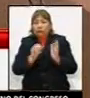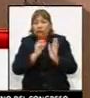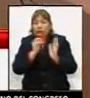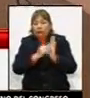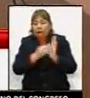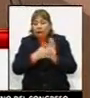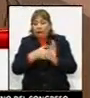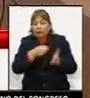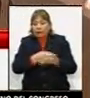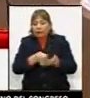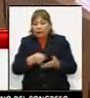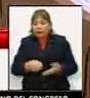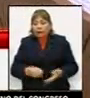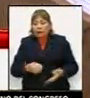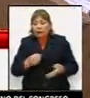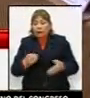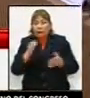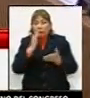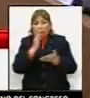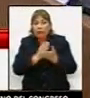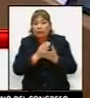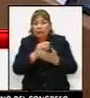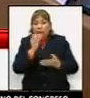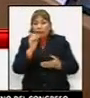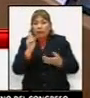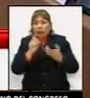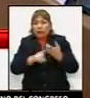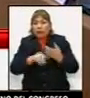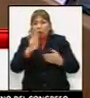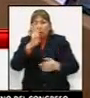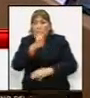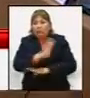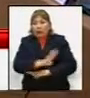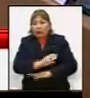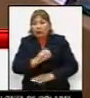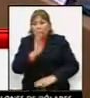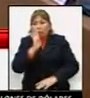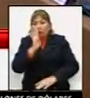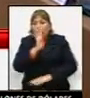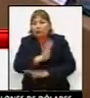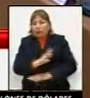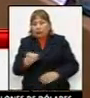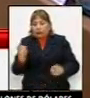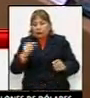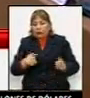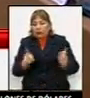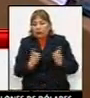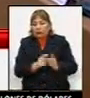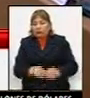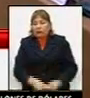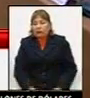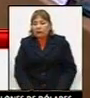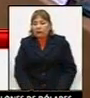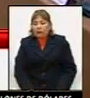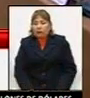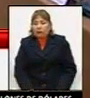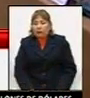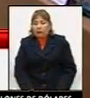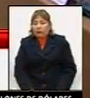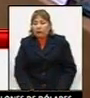les fue distribuido, vamos a suspender la sesión hasta las 4 de la tarde. 4 de la tarde nos encontramos aquí, muchas gracias.